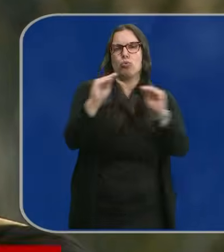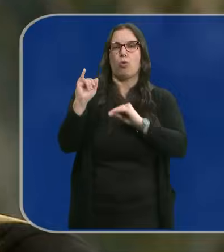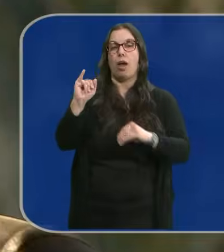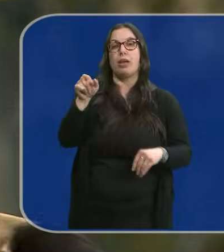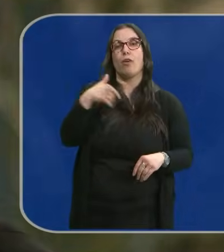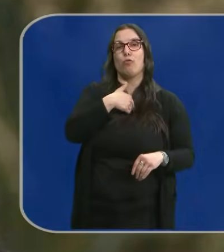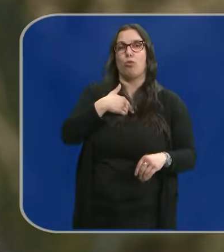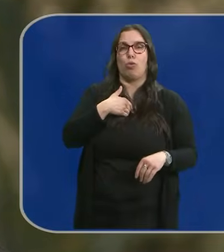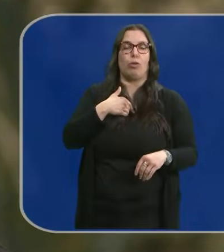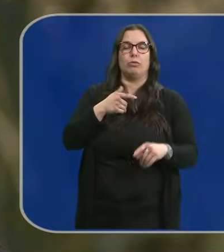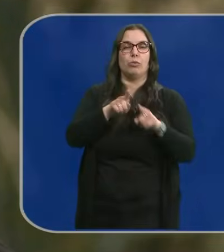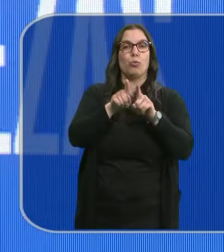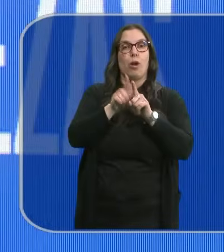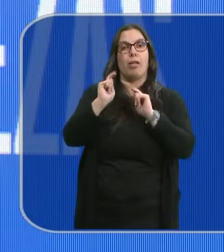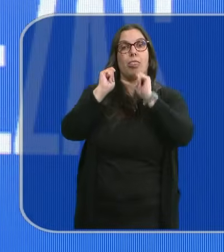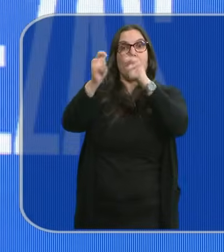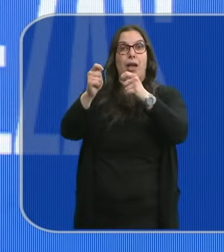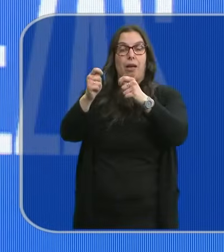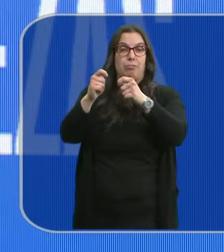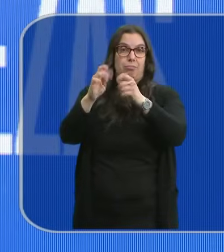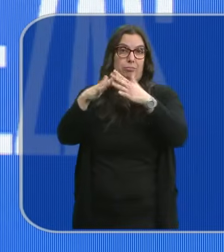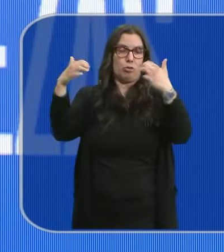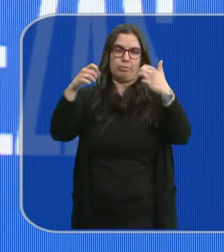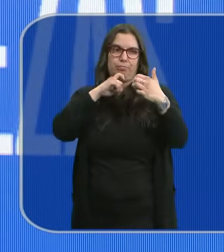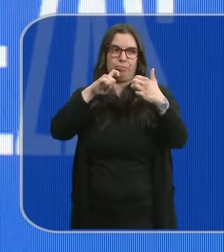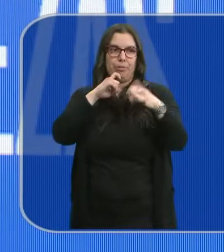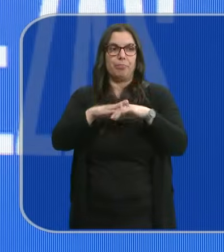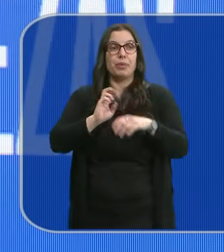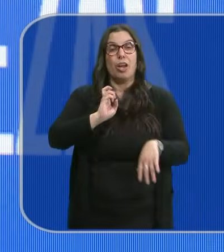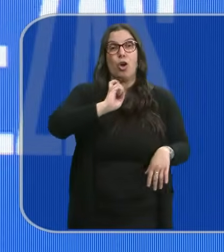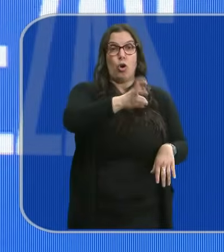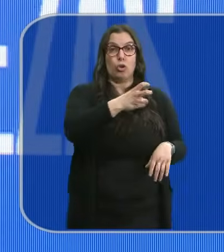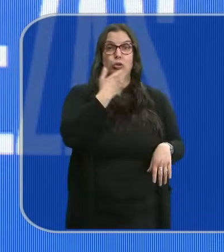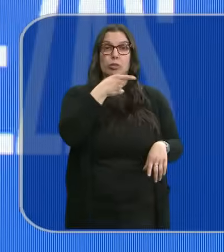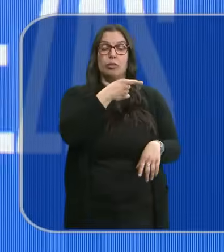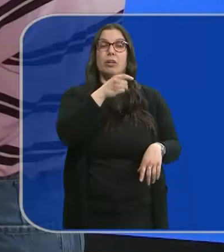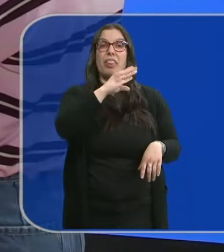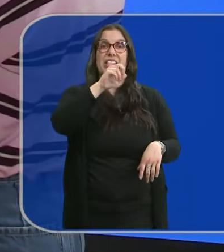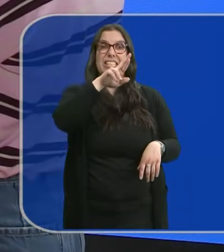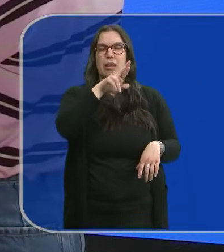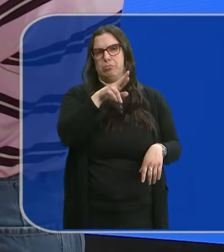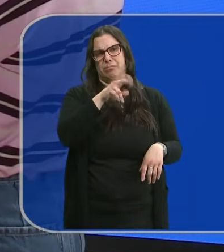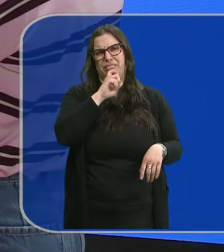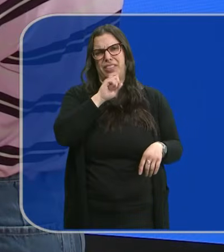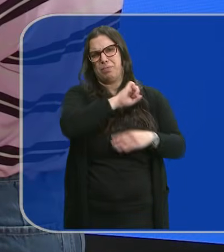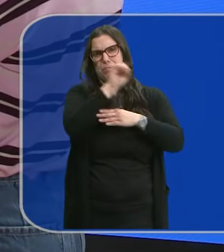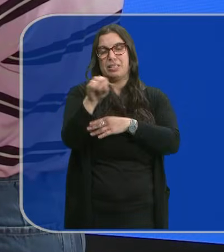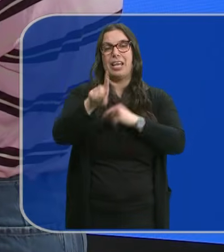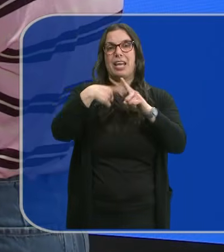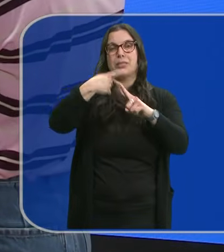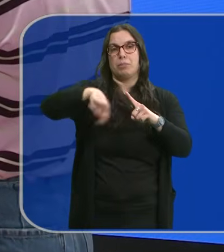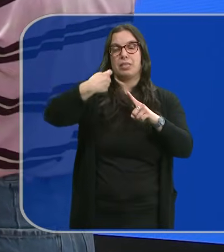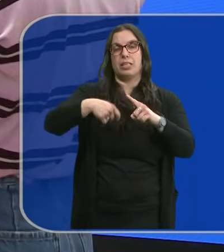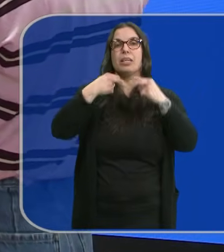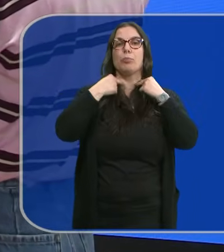las suyas son escasas, más remotas son las probabilidades de que César Rico sea procurador del PP. El expresidente de la Diputación